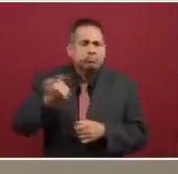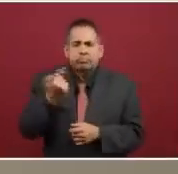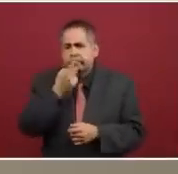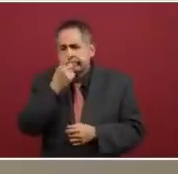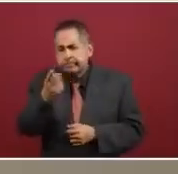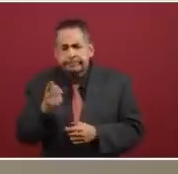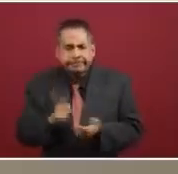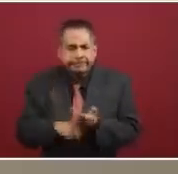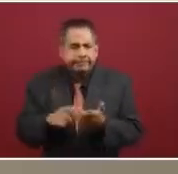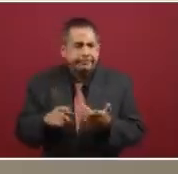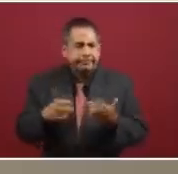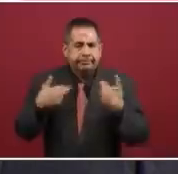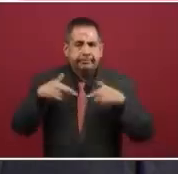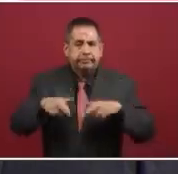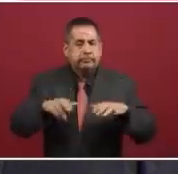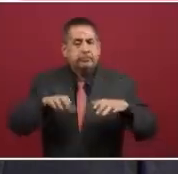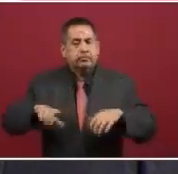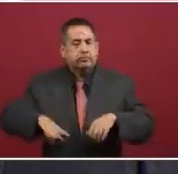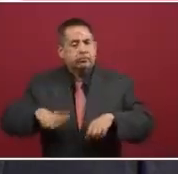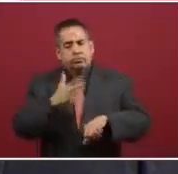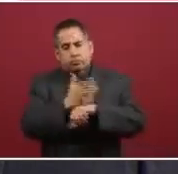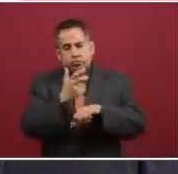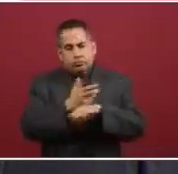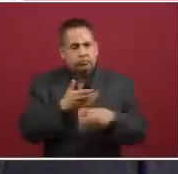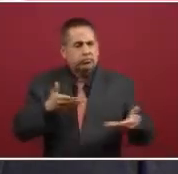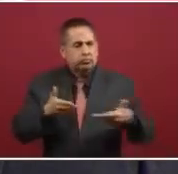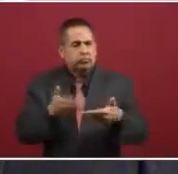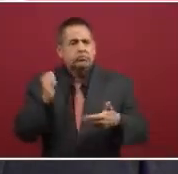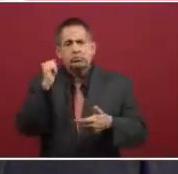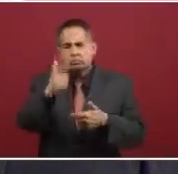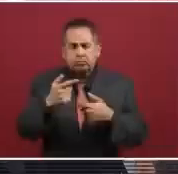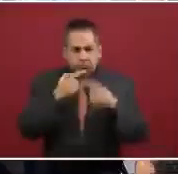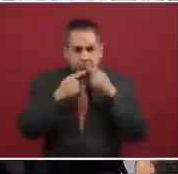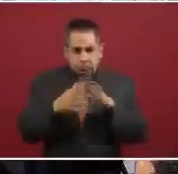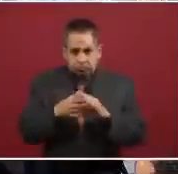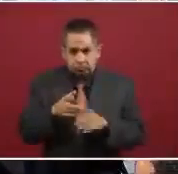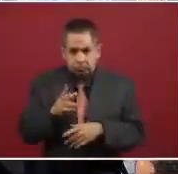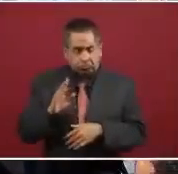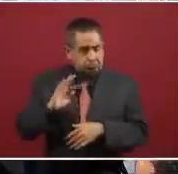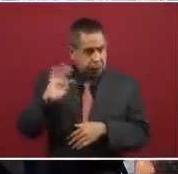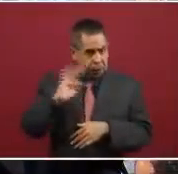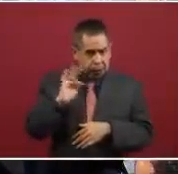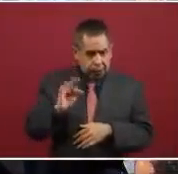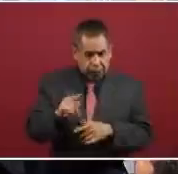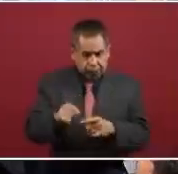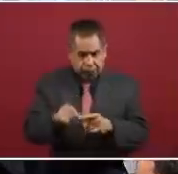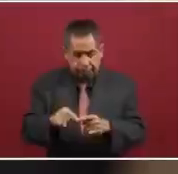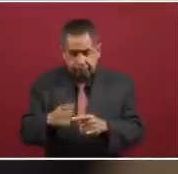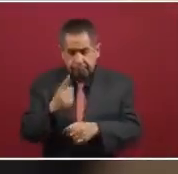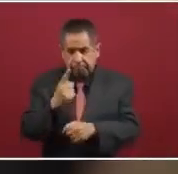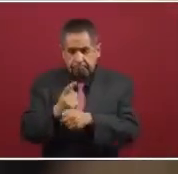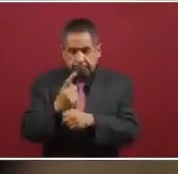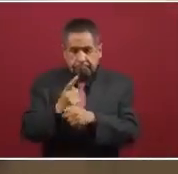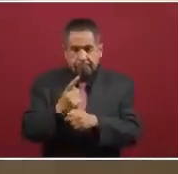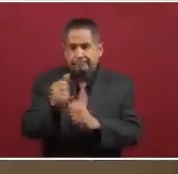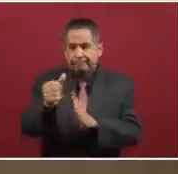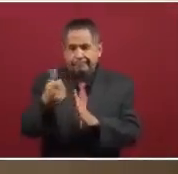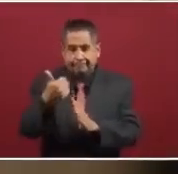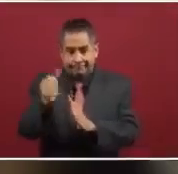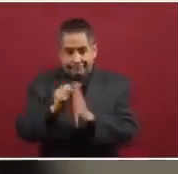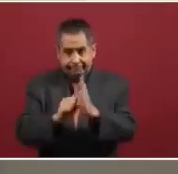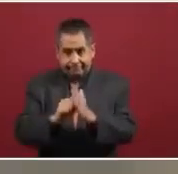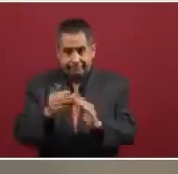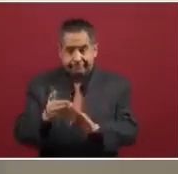de representantes del gobierno estadounidense. De ser así, ¿se tiene previsto que antes de que concluya el primer semestre del año